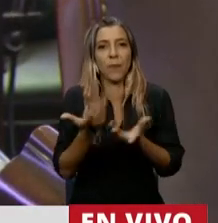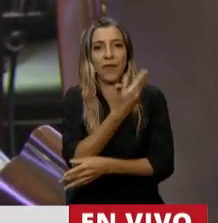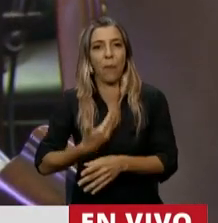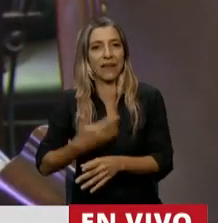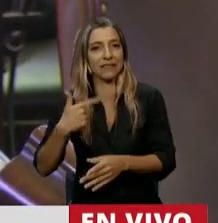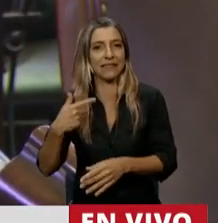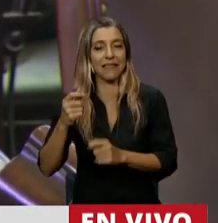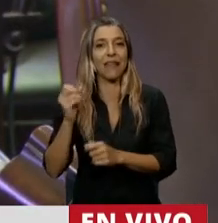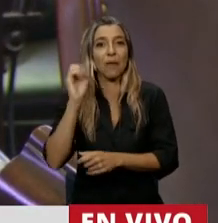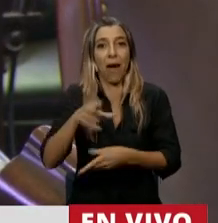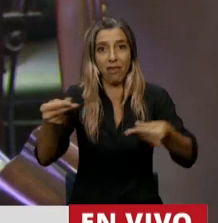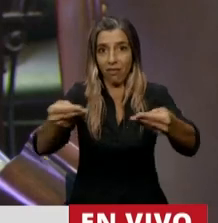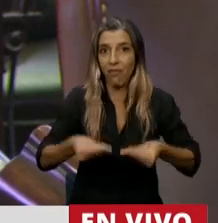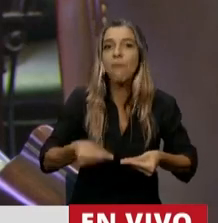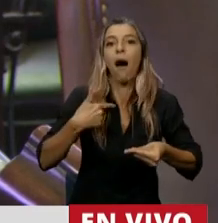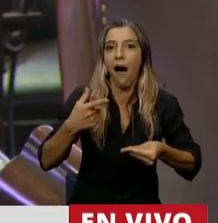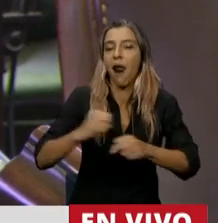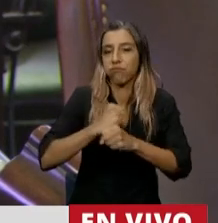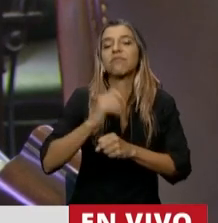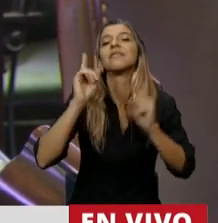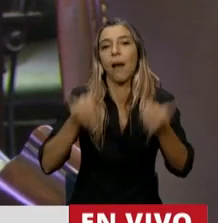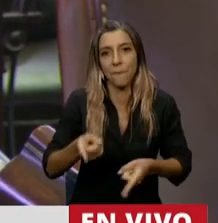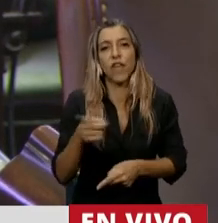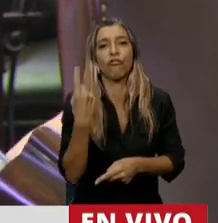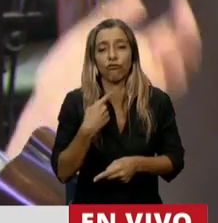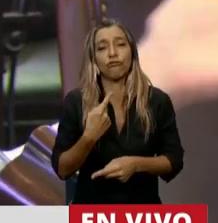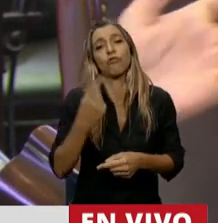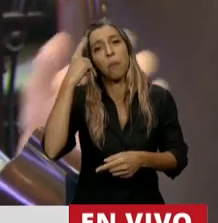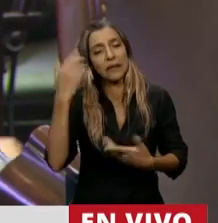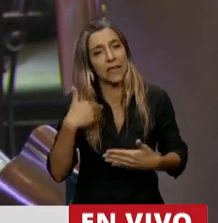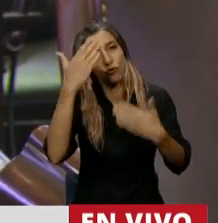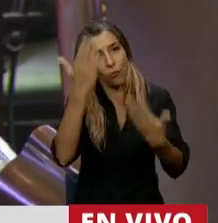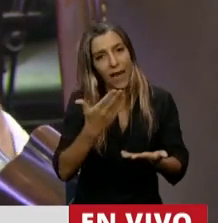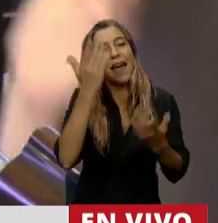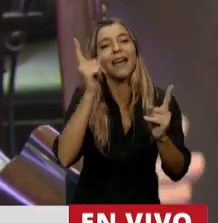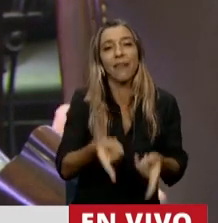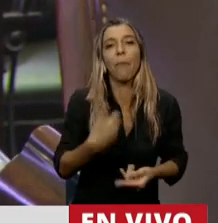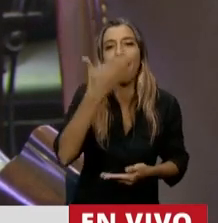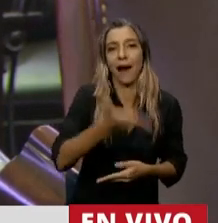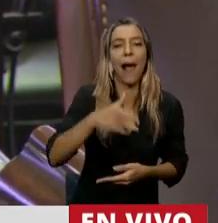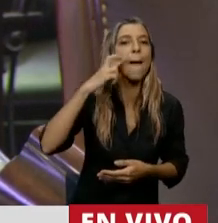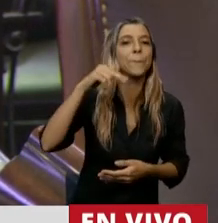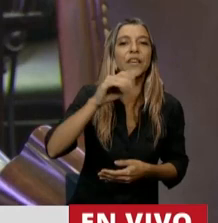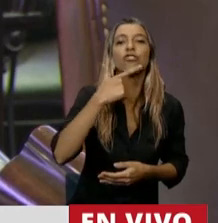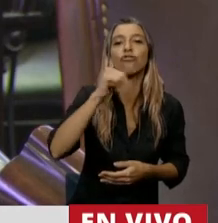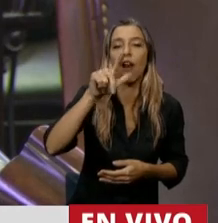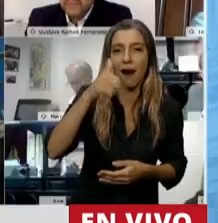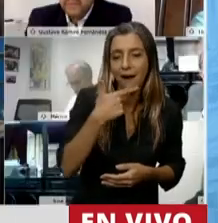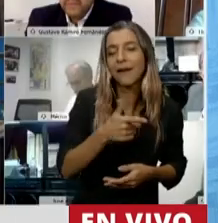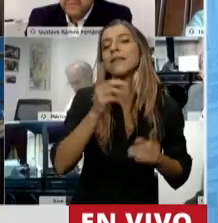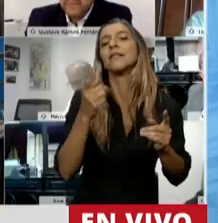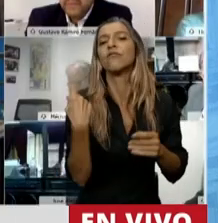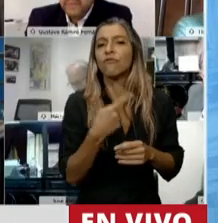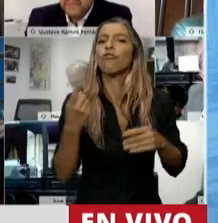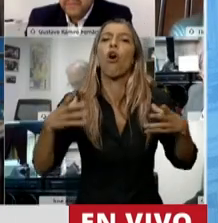este Congreso y que pretendemos llamarla Pino Solanas como un homenaje también a Pino. Estamos debatiendo, lo decían los diputados